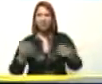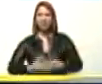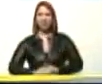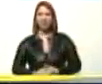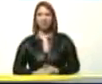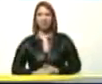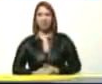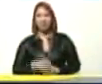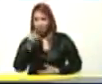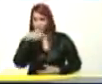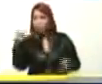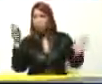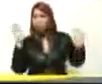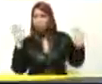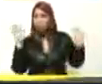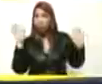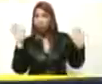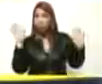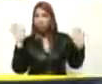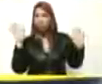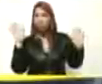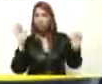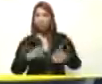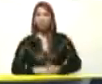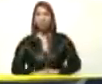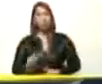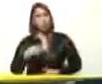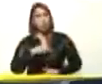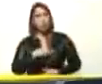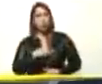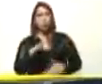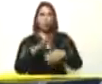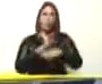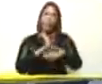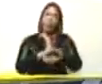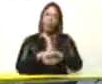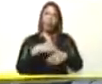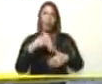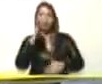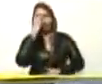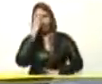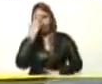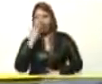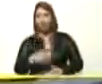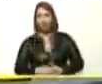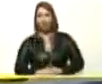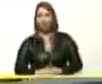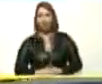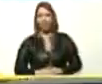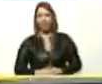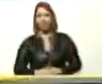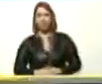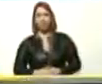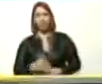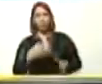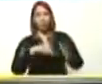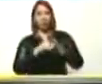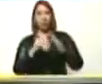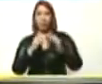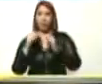o no y estamos martes de carnaval ahora ya regresando a la casa